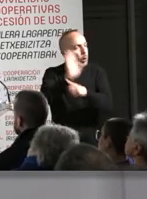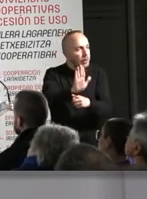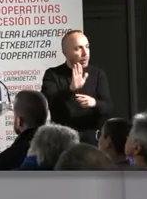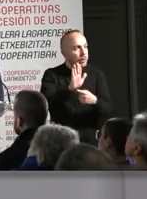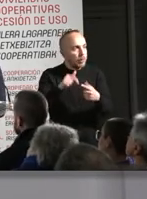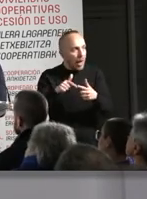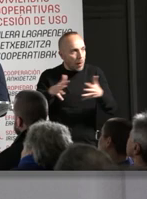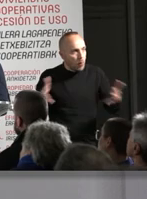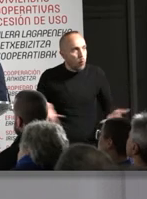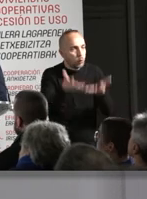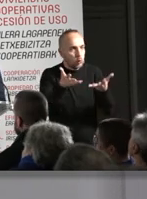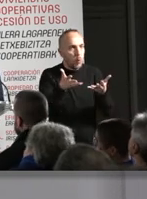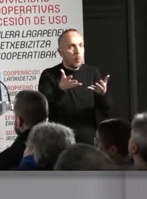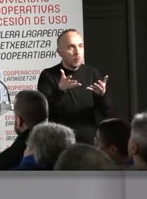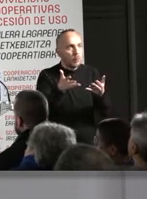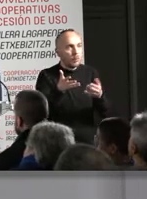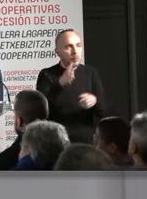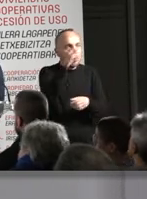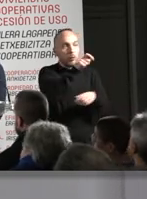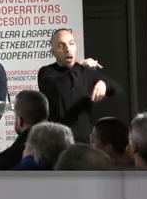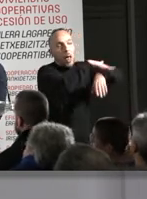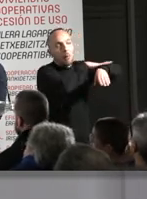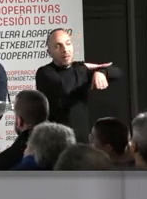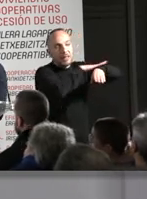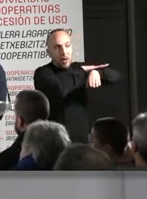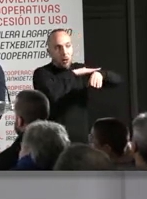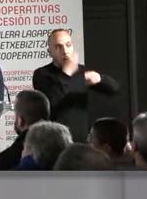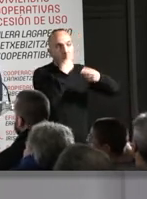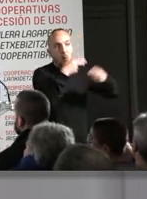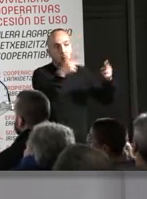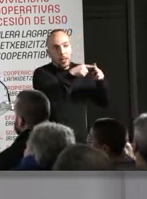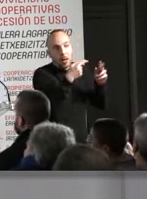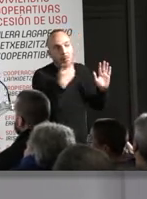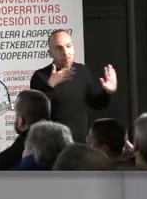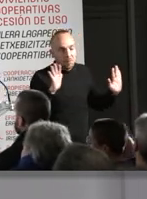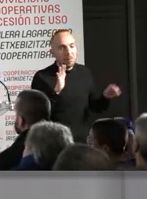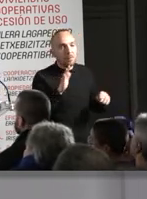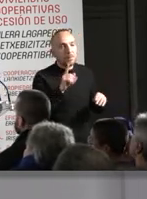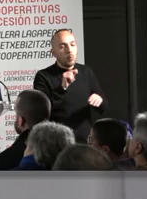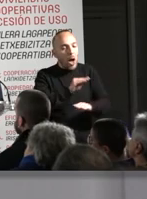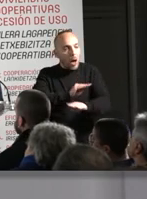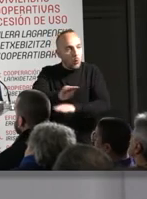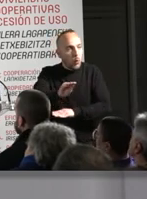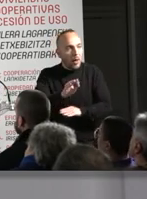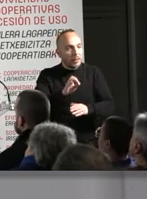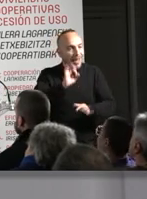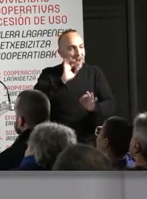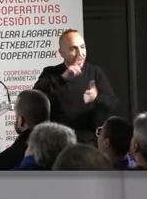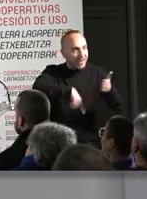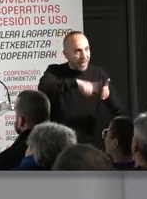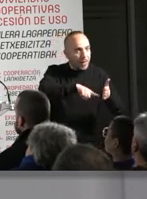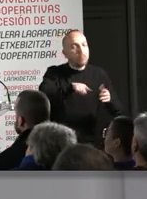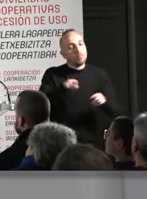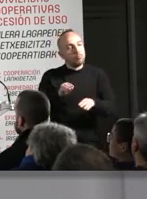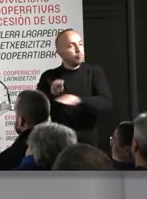muy breve de plantear para las personas de administración pública que puedan estar aquí también, es que las ayudas de alquiler también se asimilen a las de la